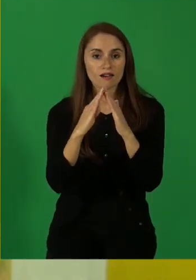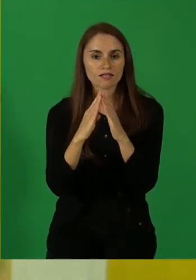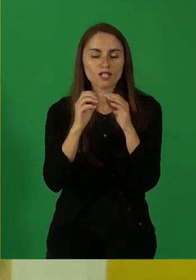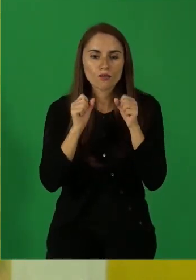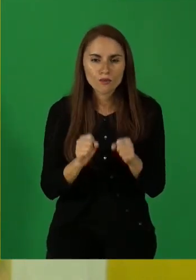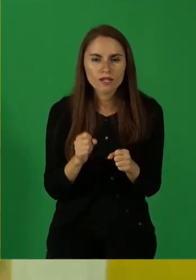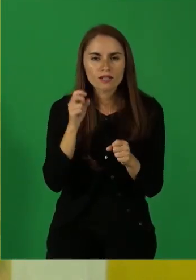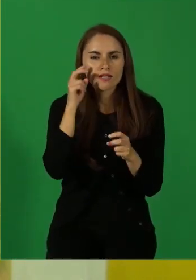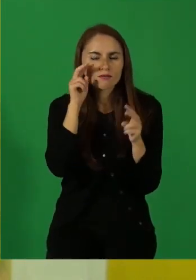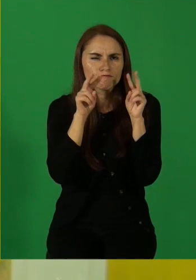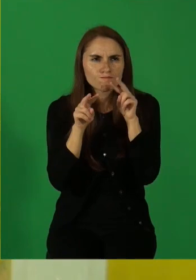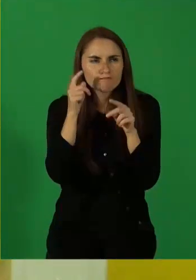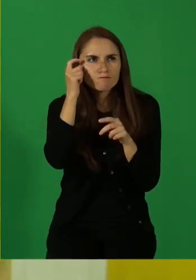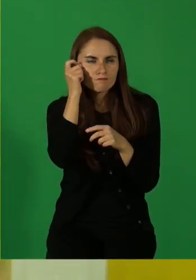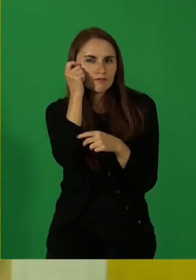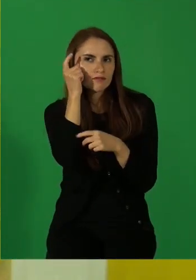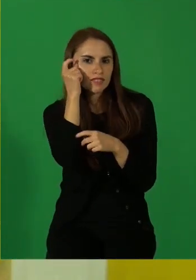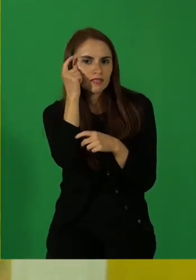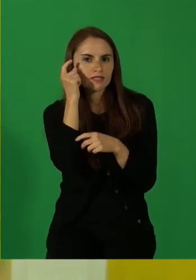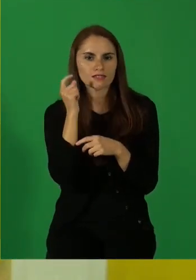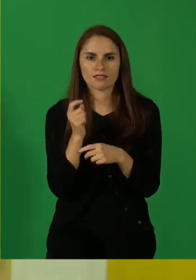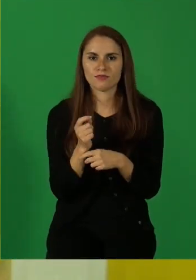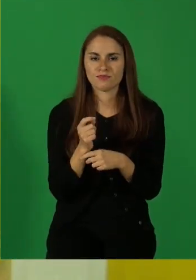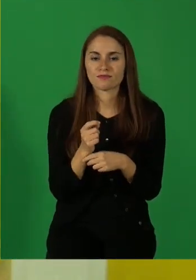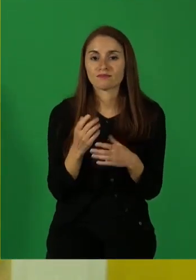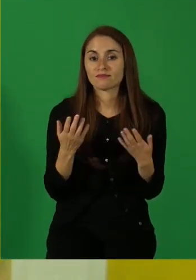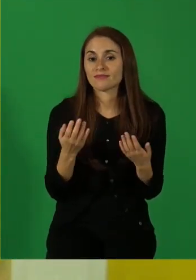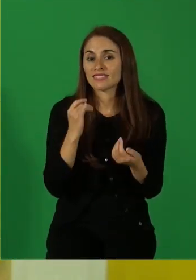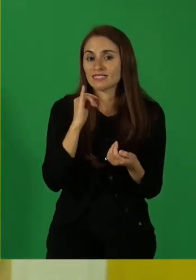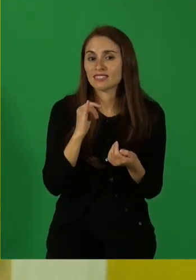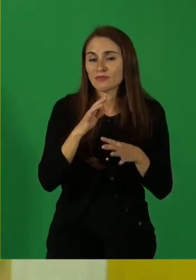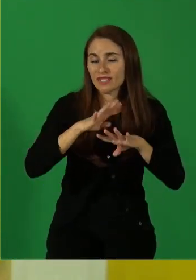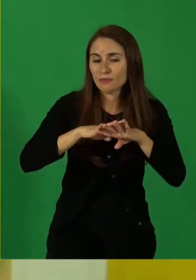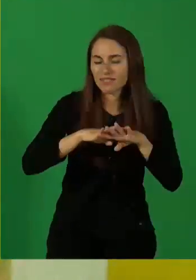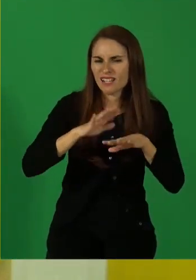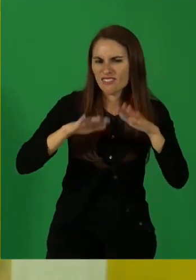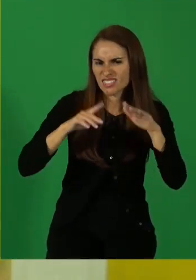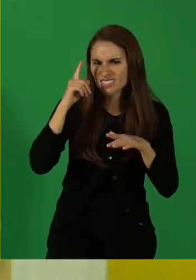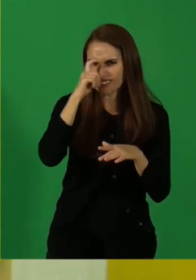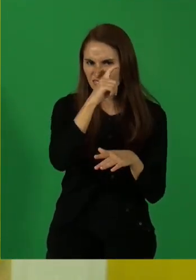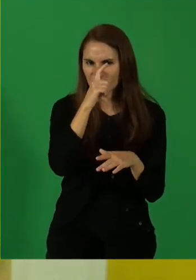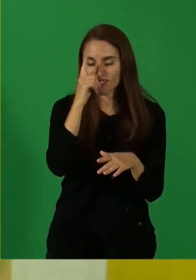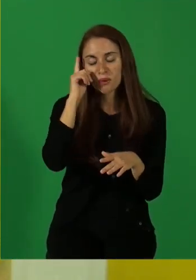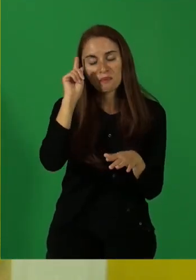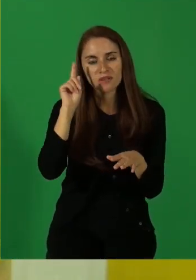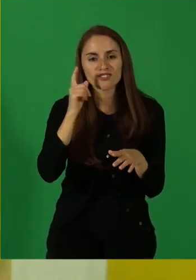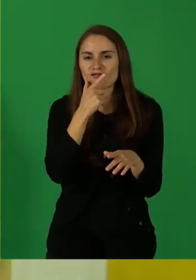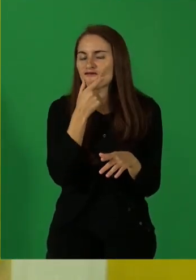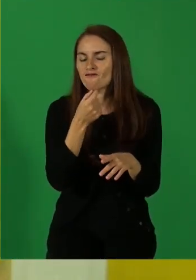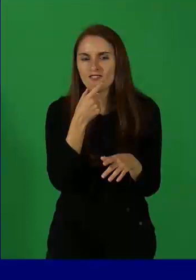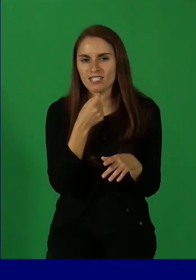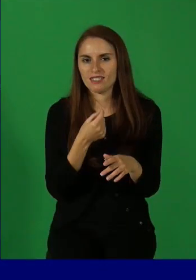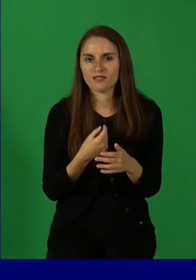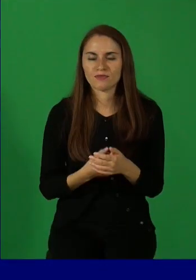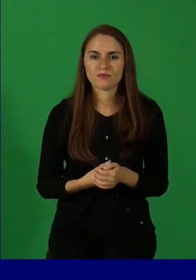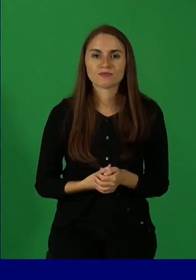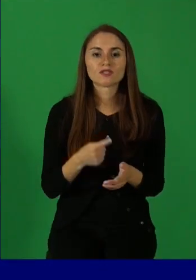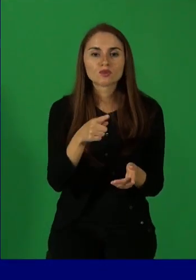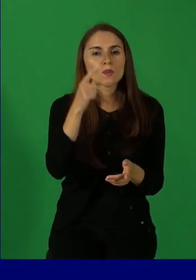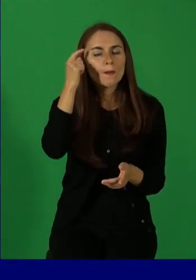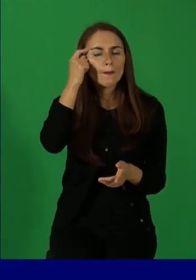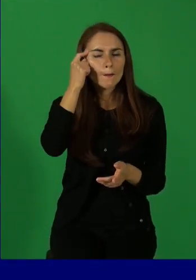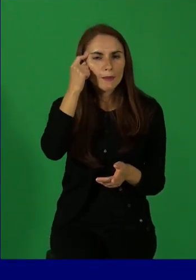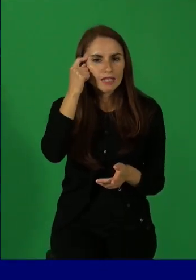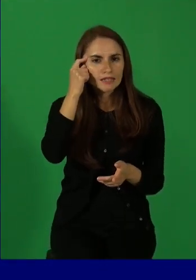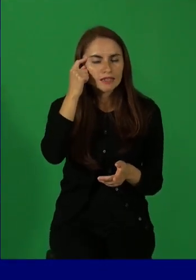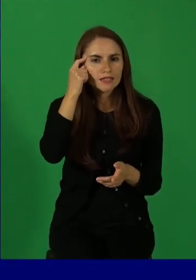y poder plantear reglas generales que en la matemática se ven difíciles, pero que son súper fáciles. Piensa,